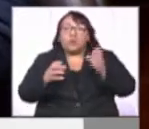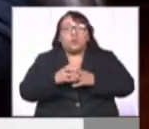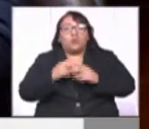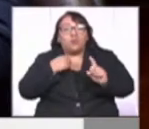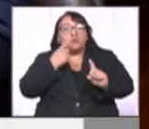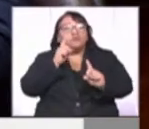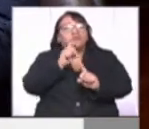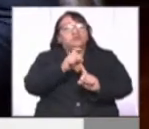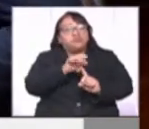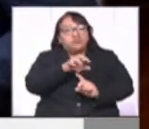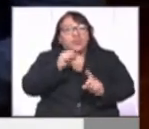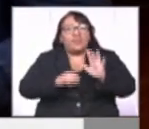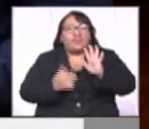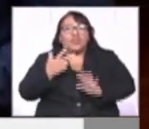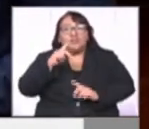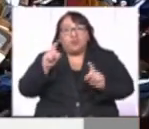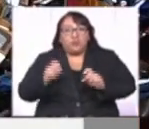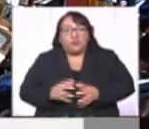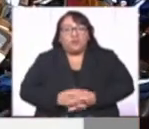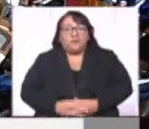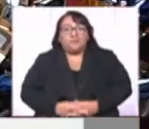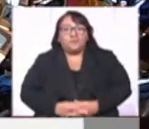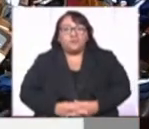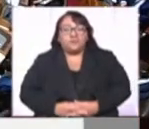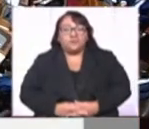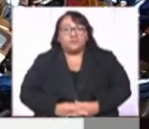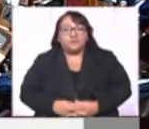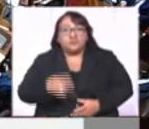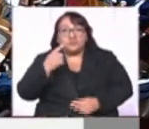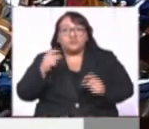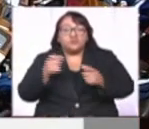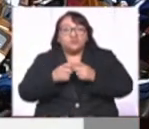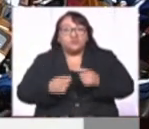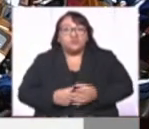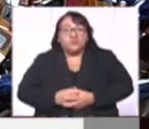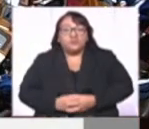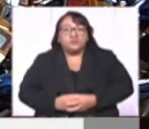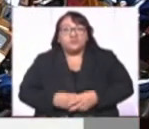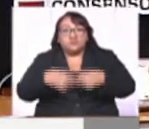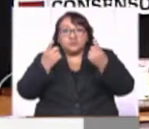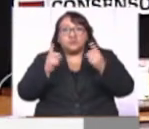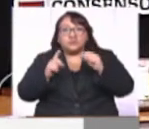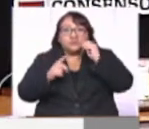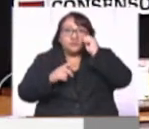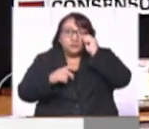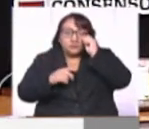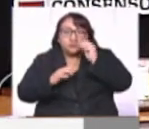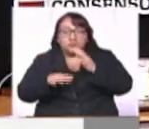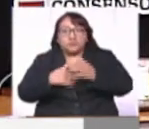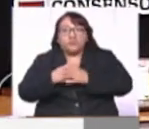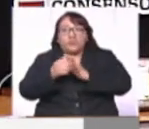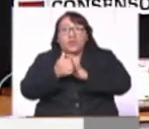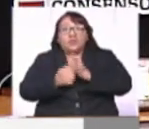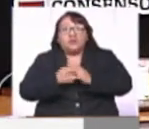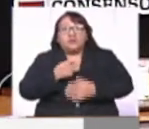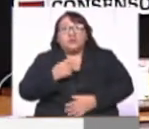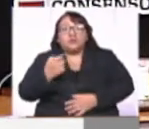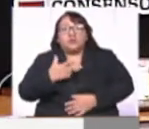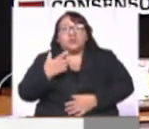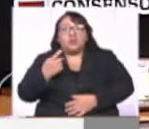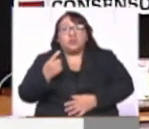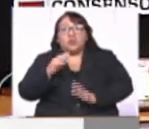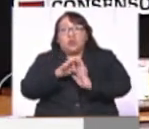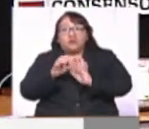consta de 13 preguntas. Señores congresistas, de conformidad con lo establecido en el artículo 131